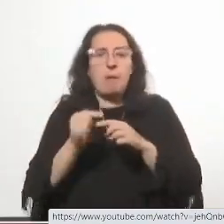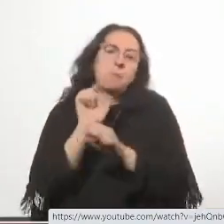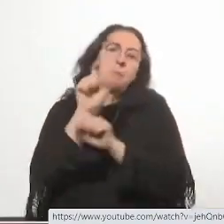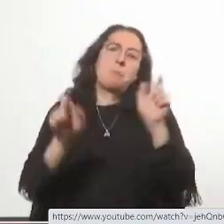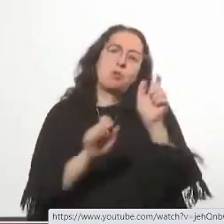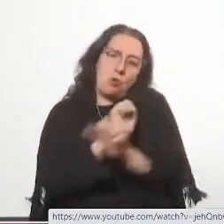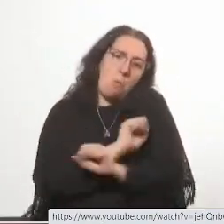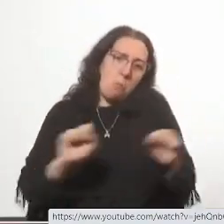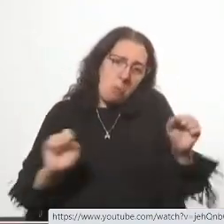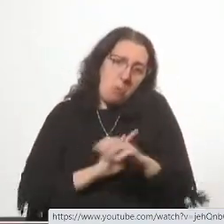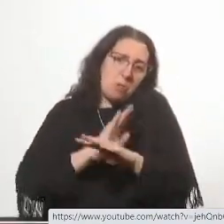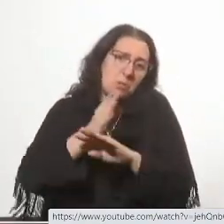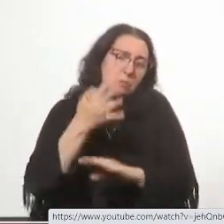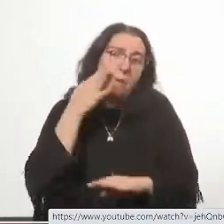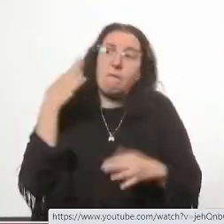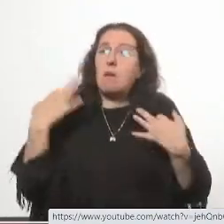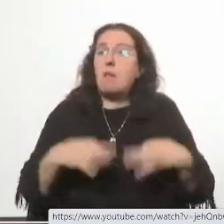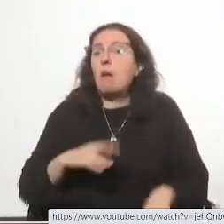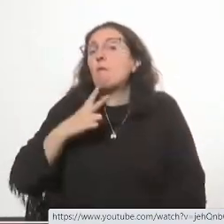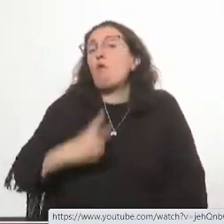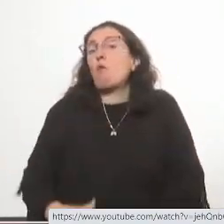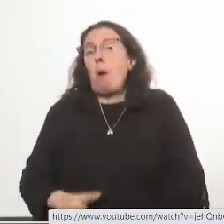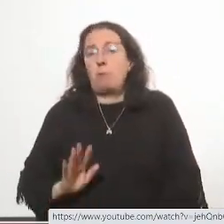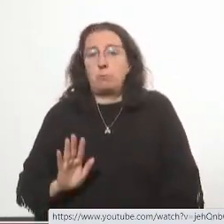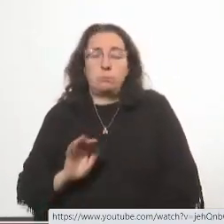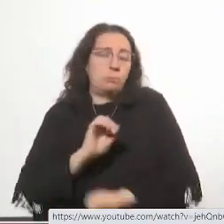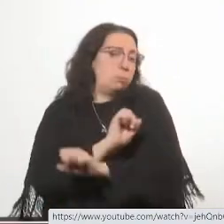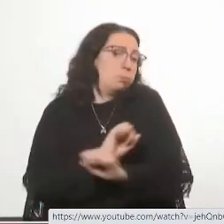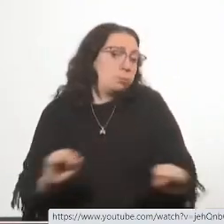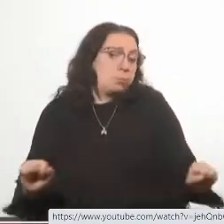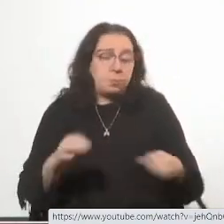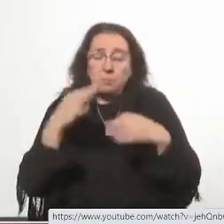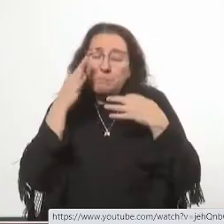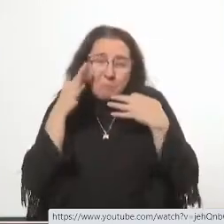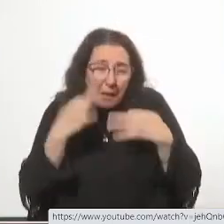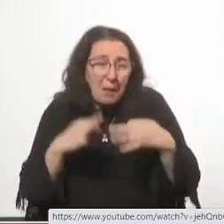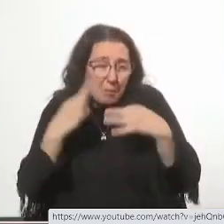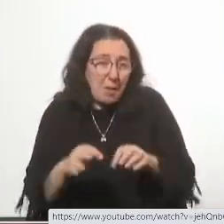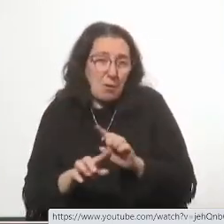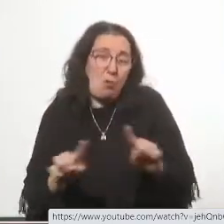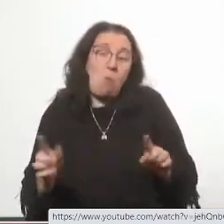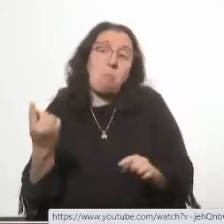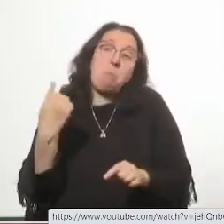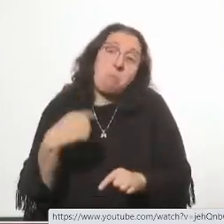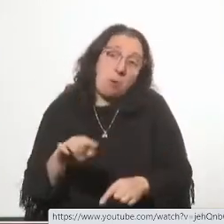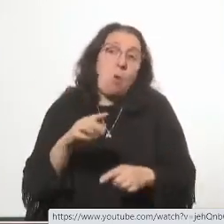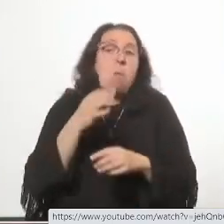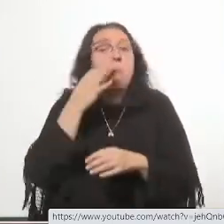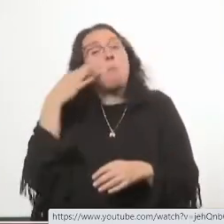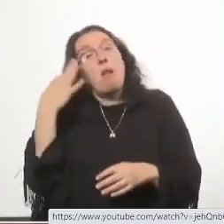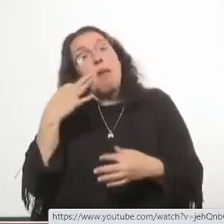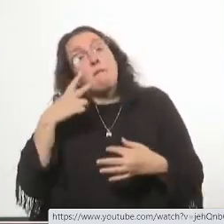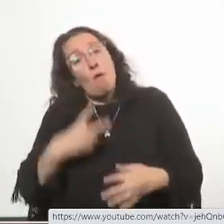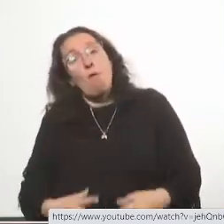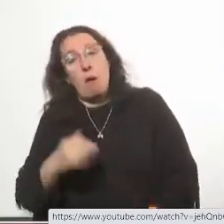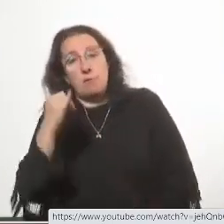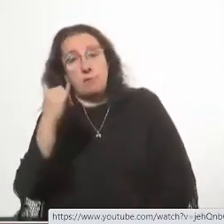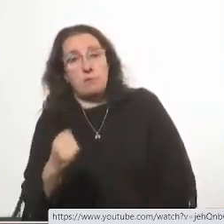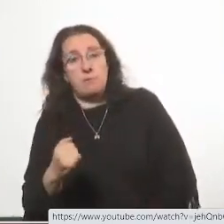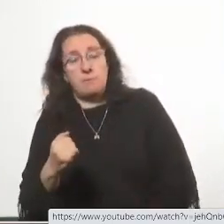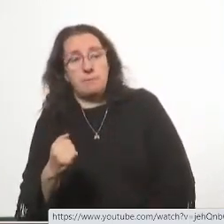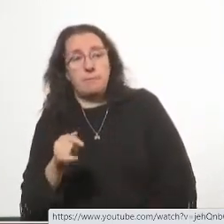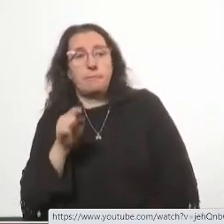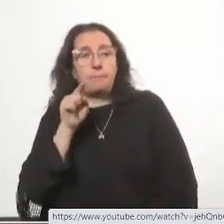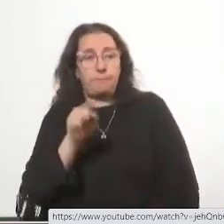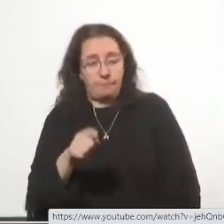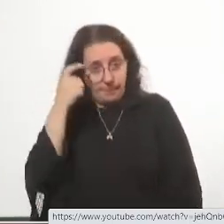verdad formal. Quizás no sea la verdad sustancial, pero sí la verdad formal. Y